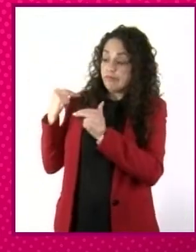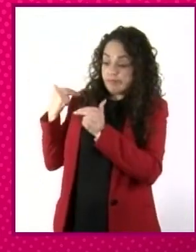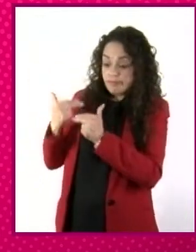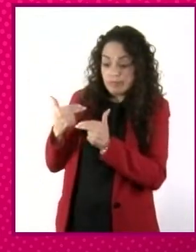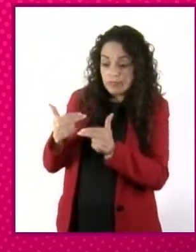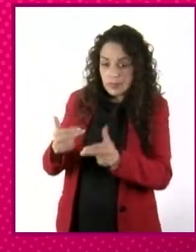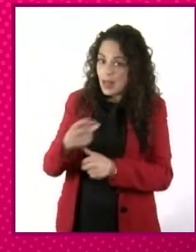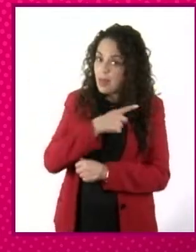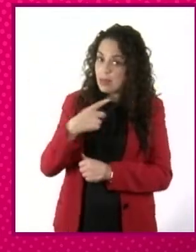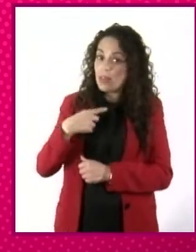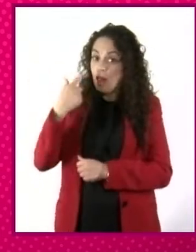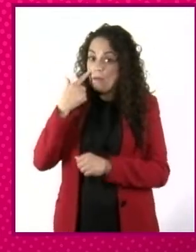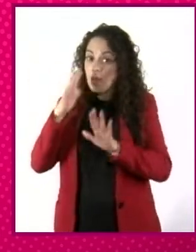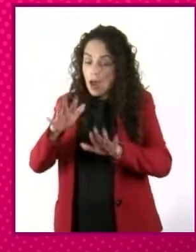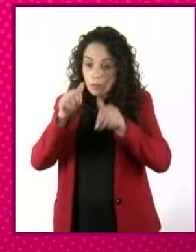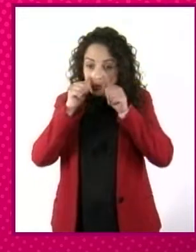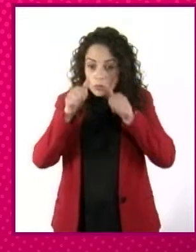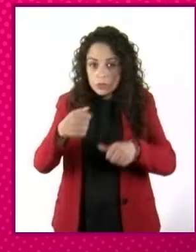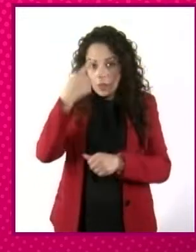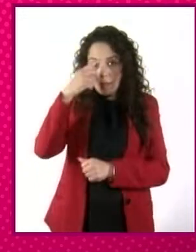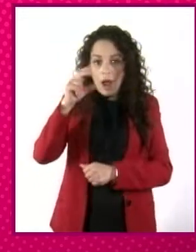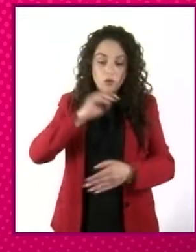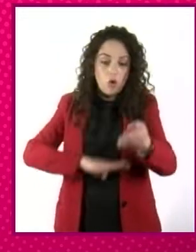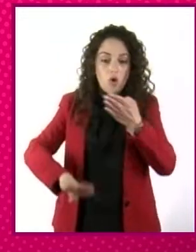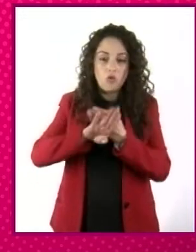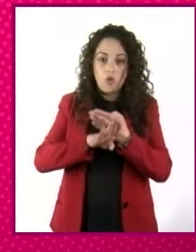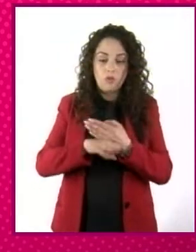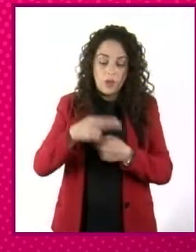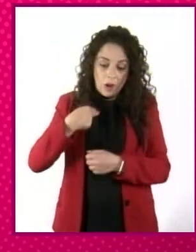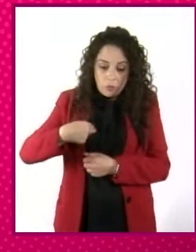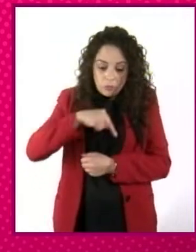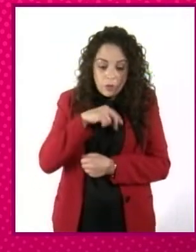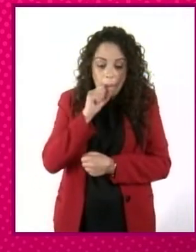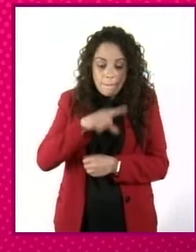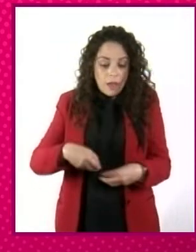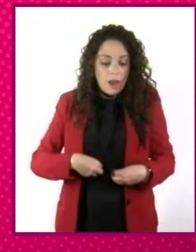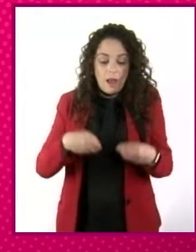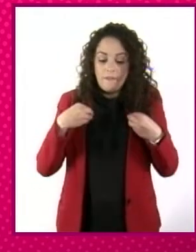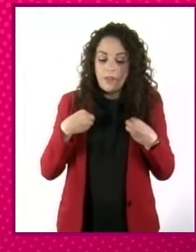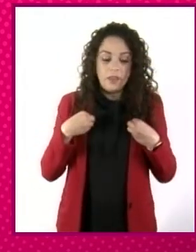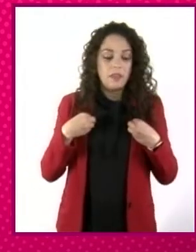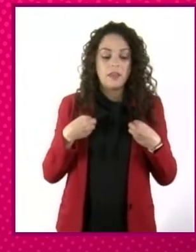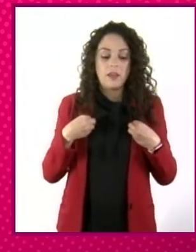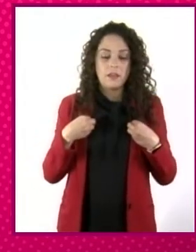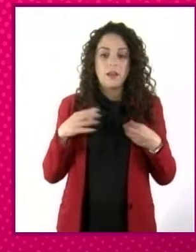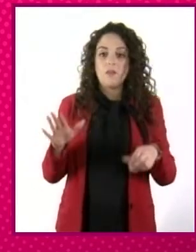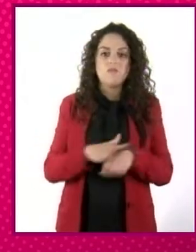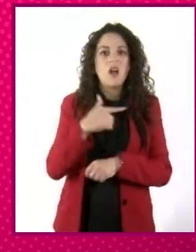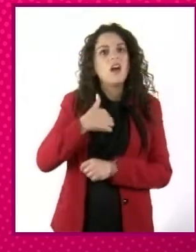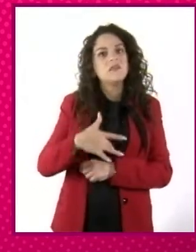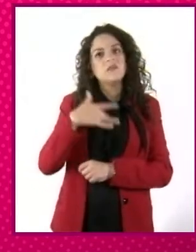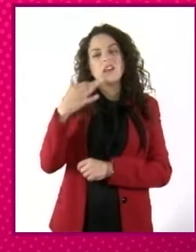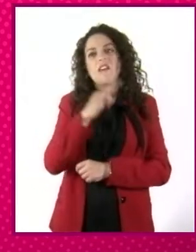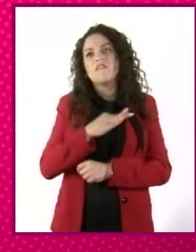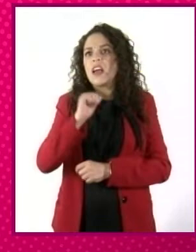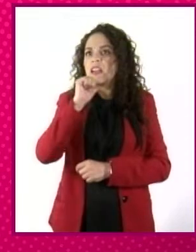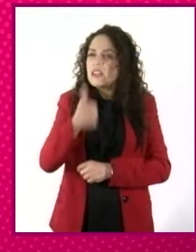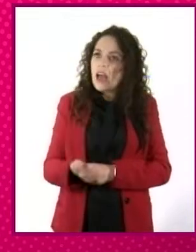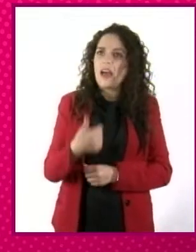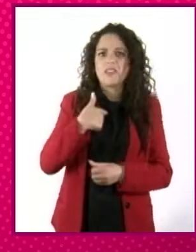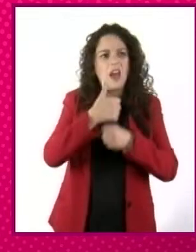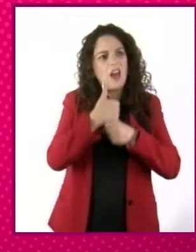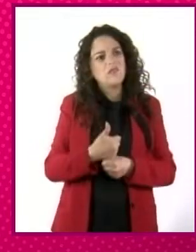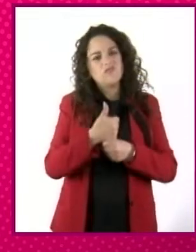terminemos transgrediéndonos o manteniéndonos en relaciones que son insatisfactorias o que pueden ser violentas en nombre del